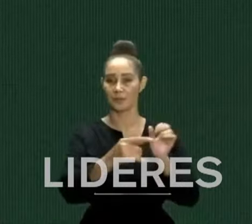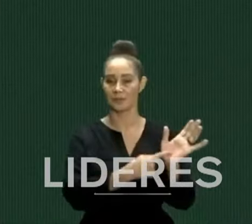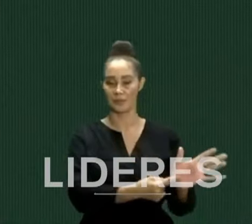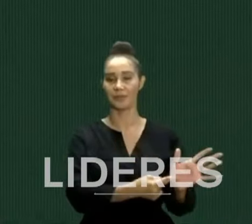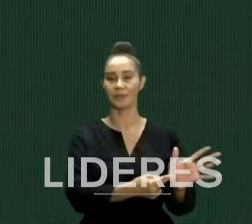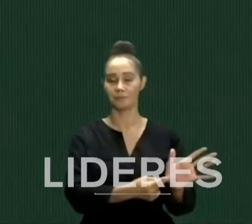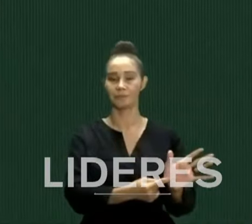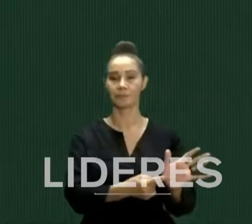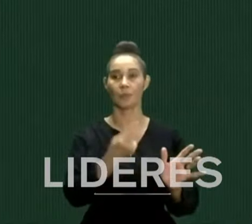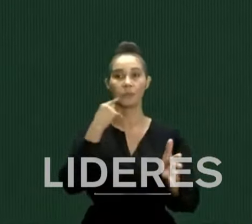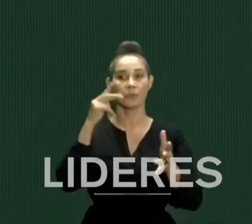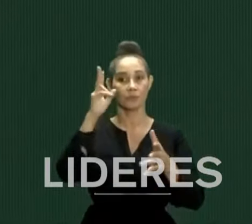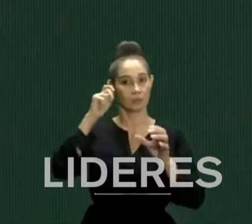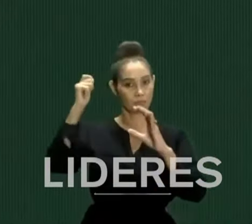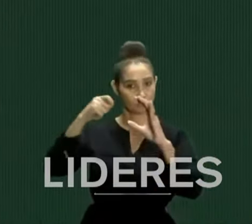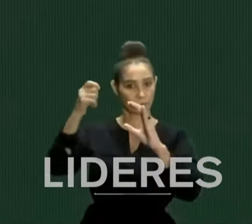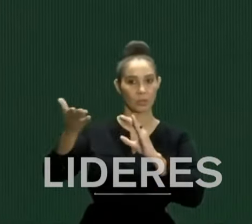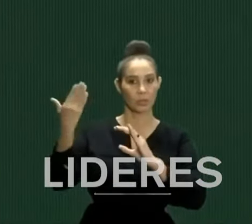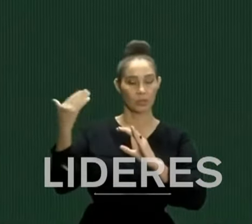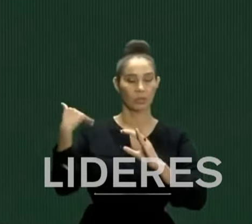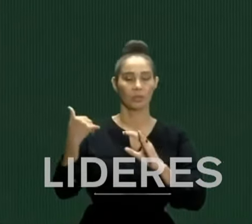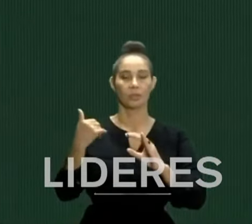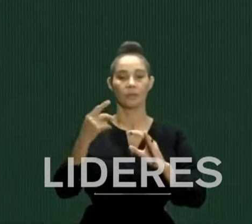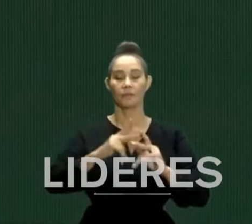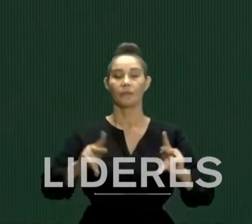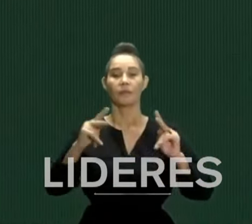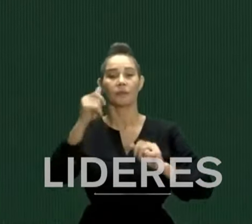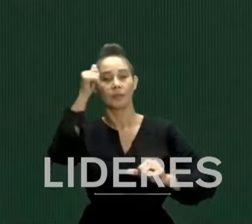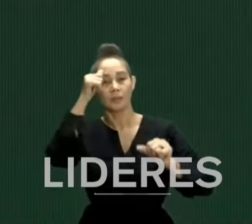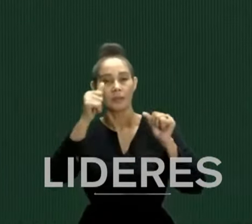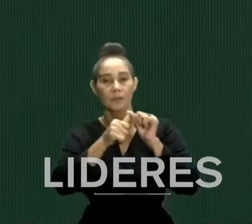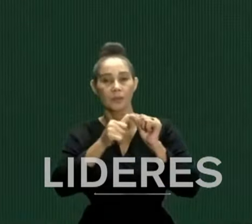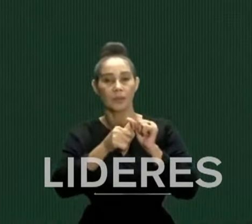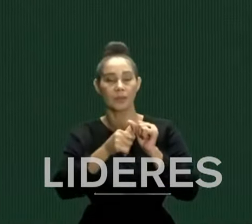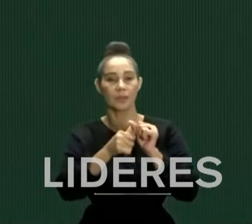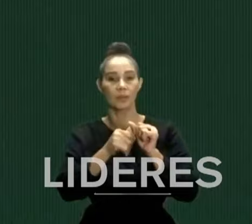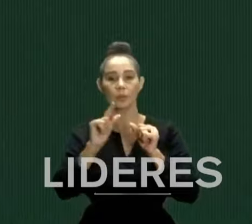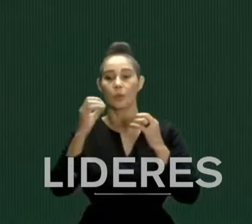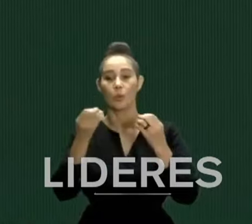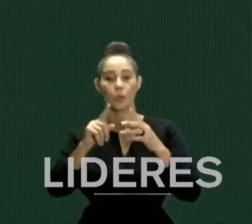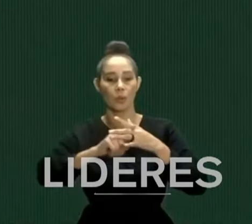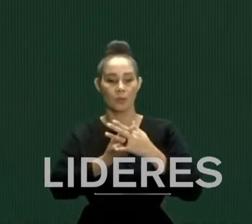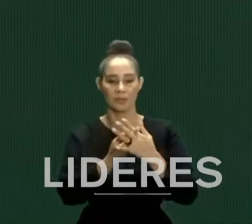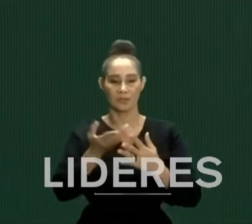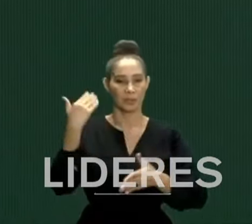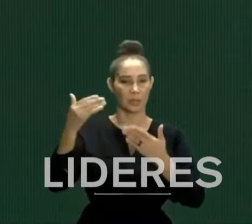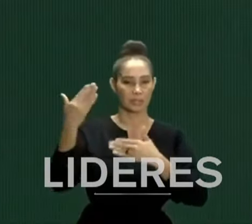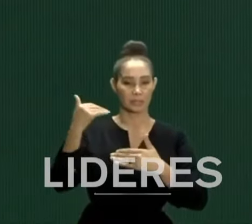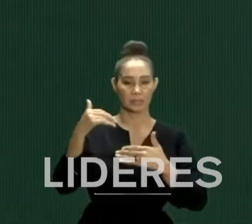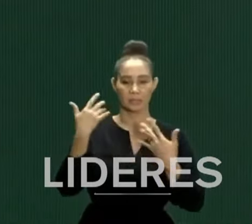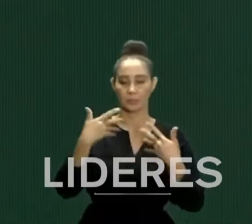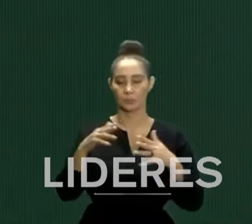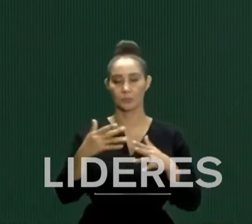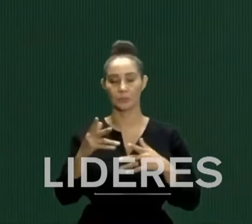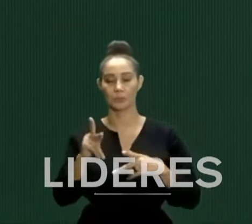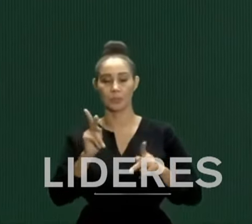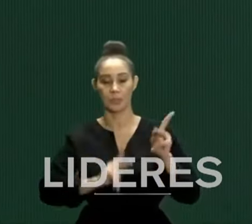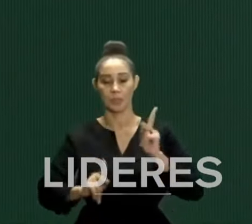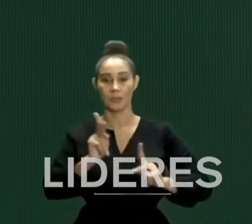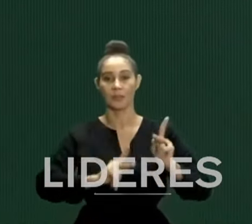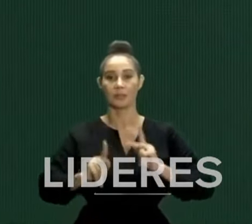Como ustedes vieron en el video, vale la pena recordar cómo inició esto aquí. Y fue con la visita a doña